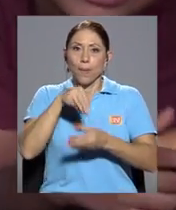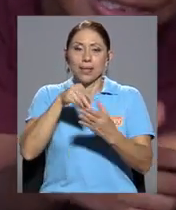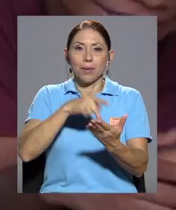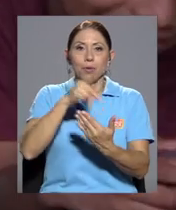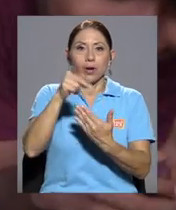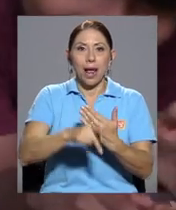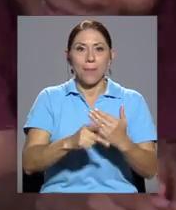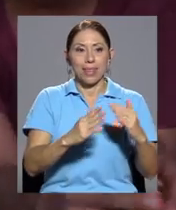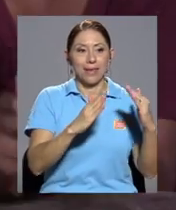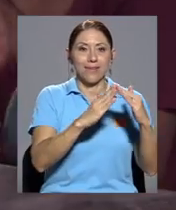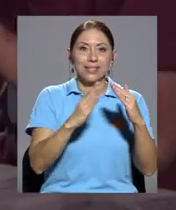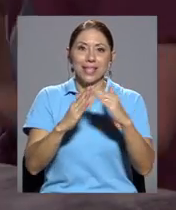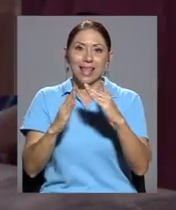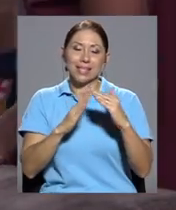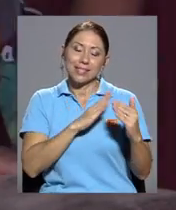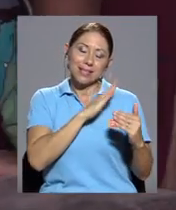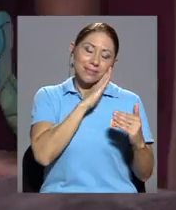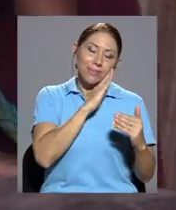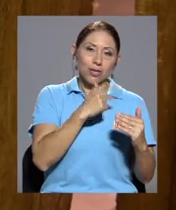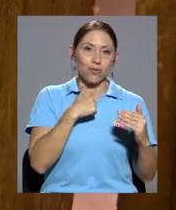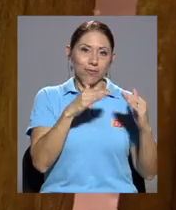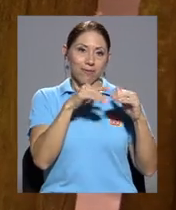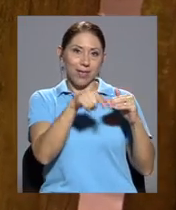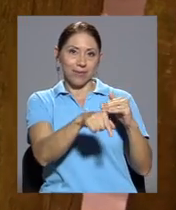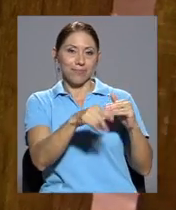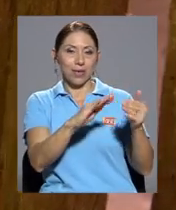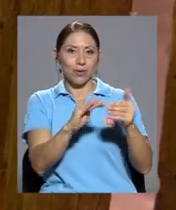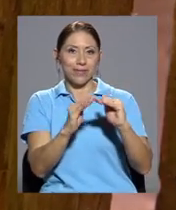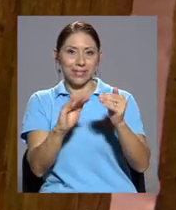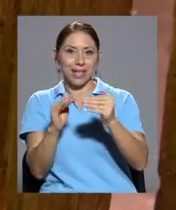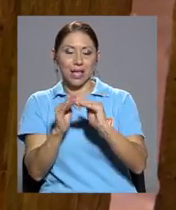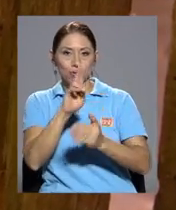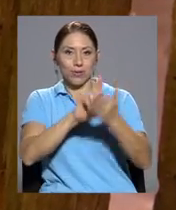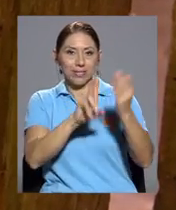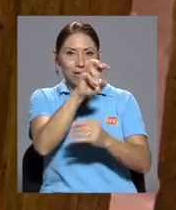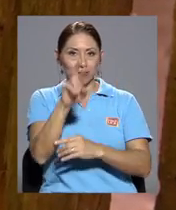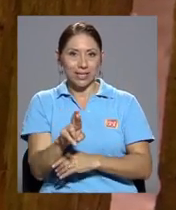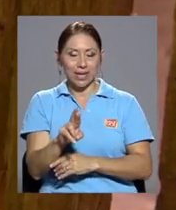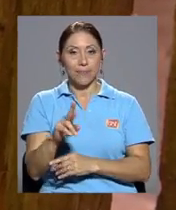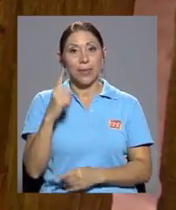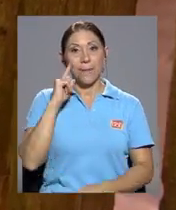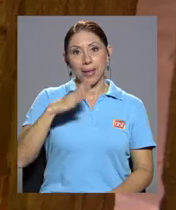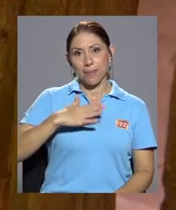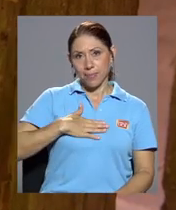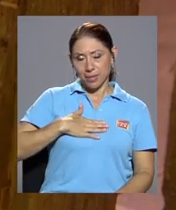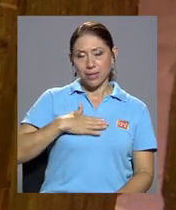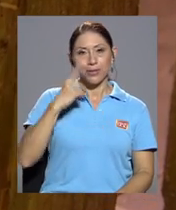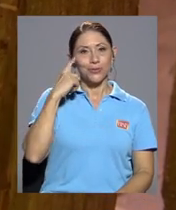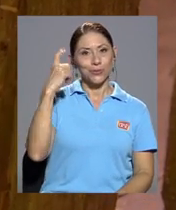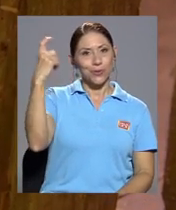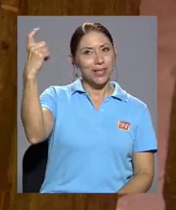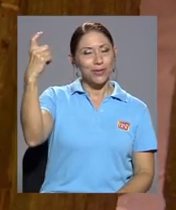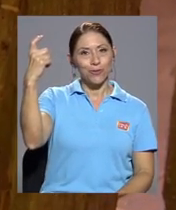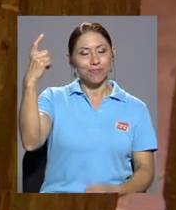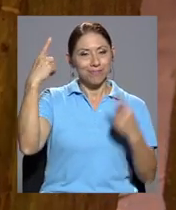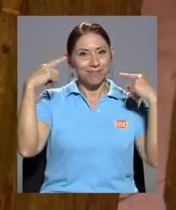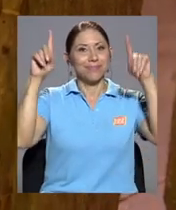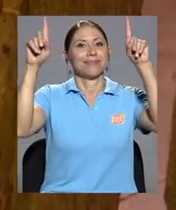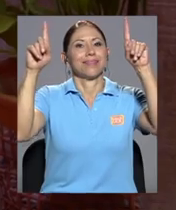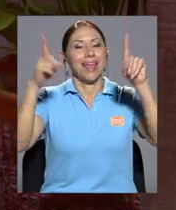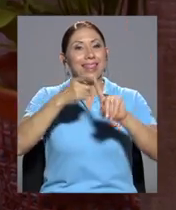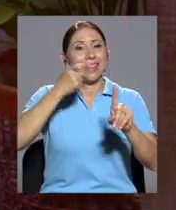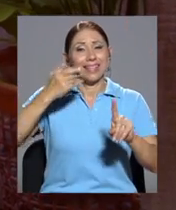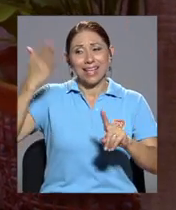programa de residencias entonces digo que la decisión de la universidad de costa rica para bien ha sido un sueño de ustedes